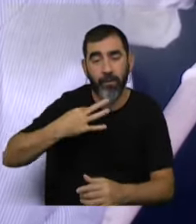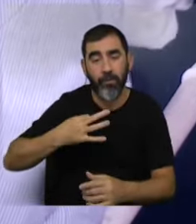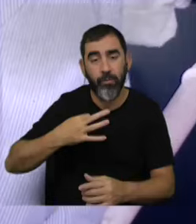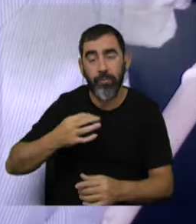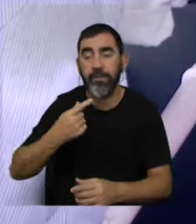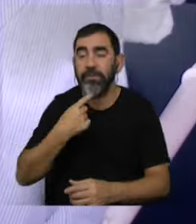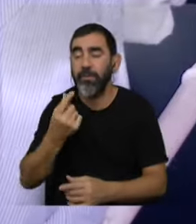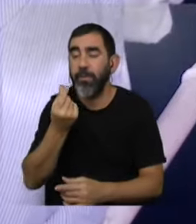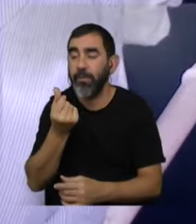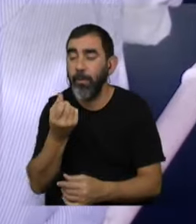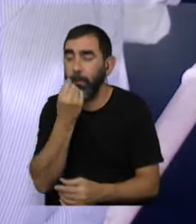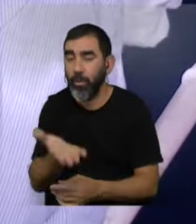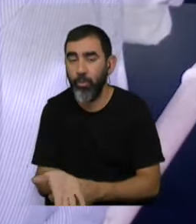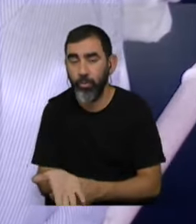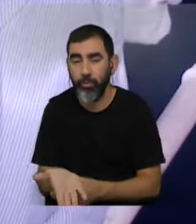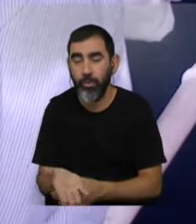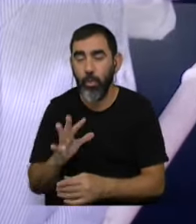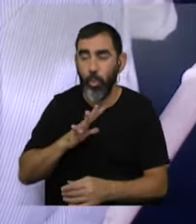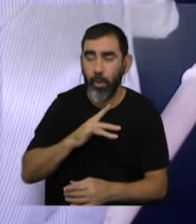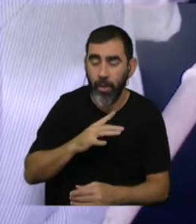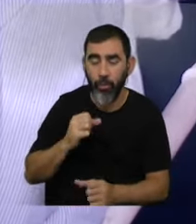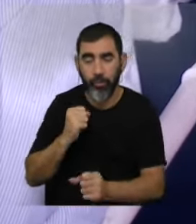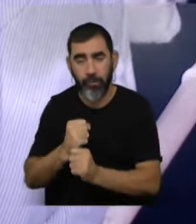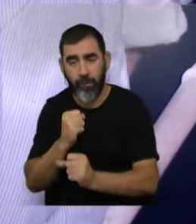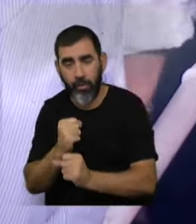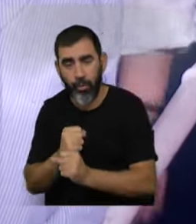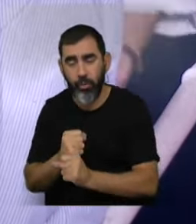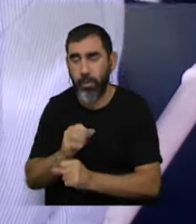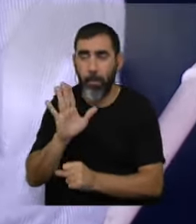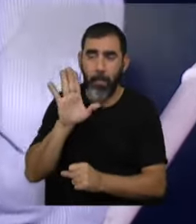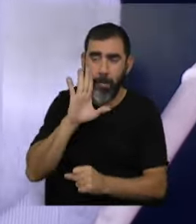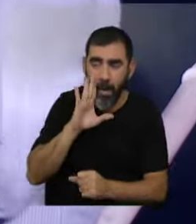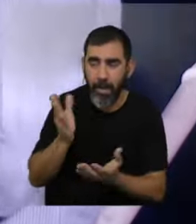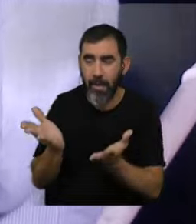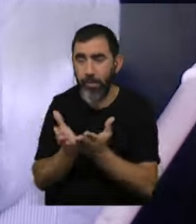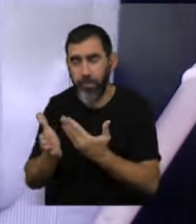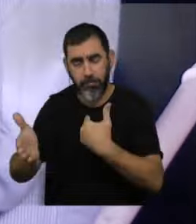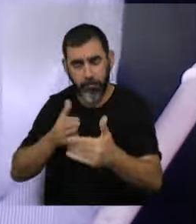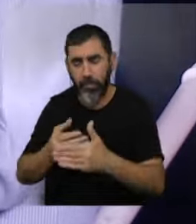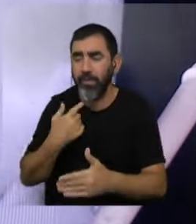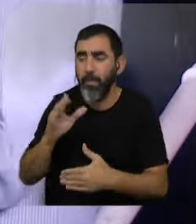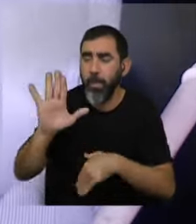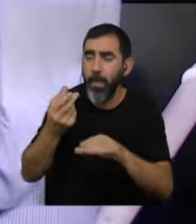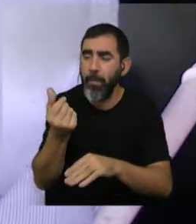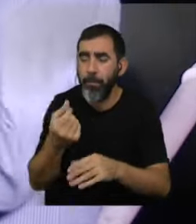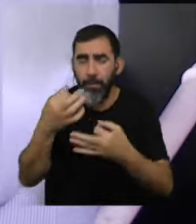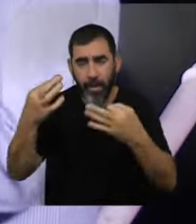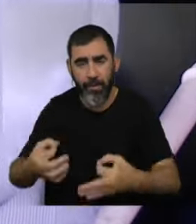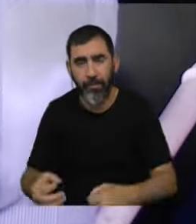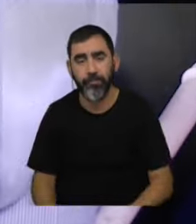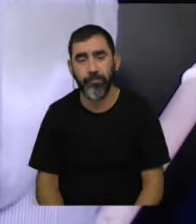les rinda más el bolsillo sean jubilados sean trabajadores sean madres Noa muchs